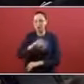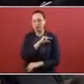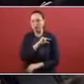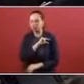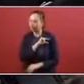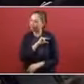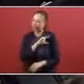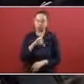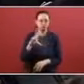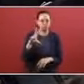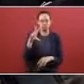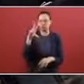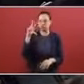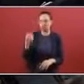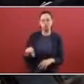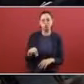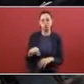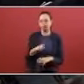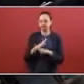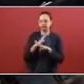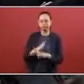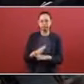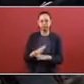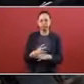Además, era la privatización